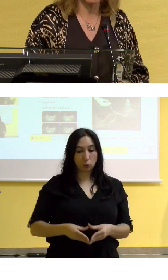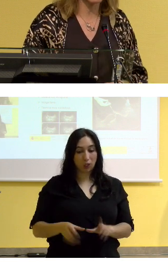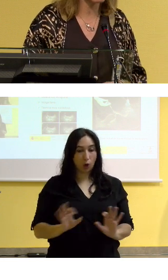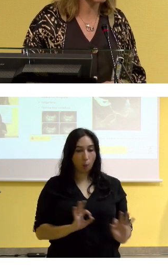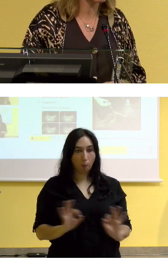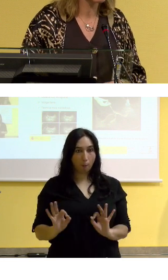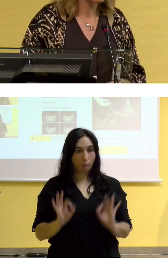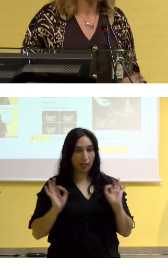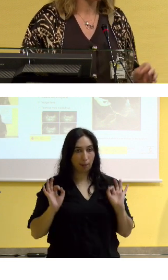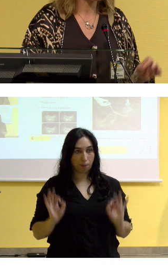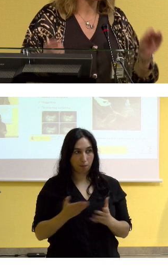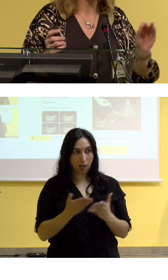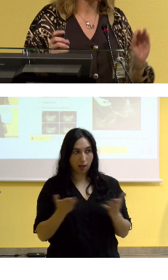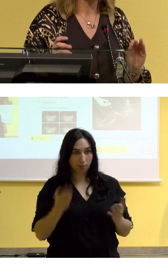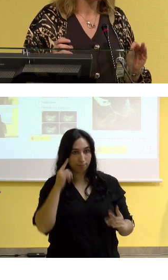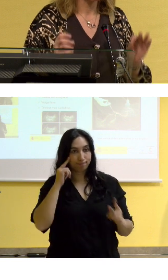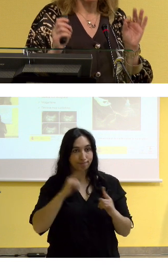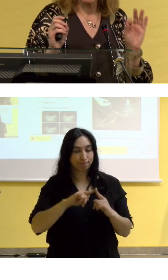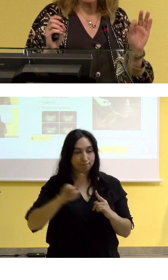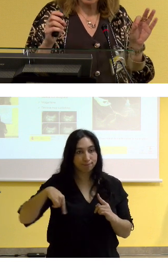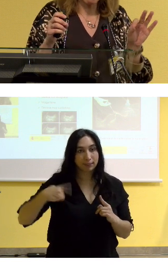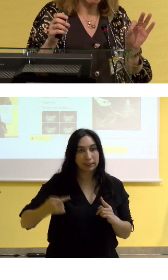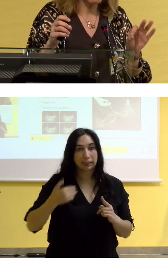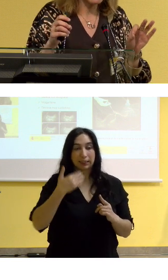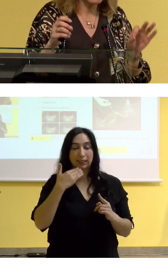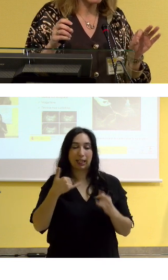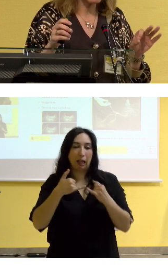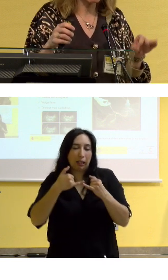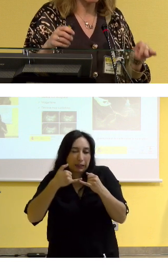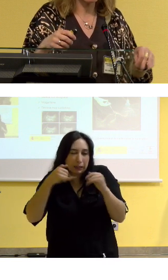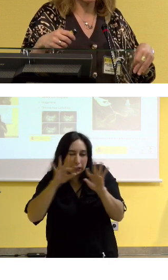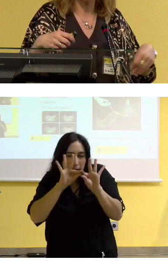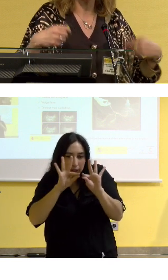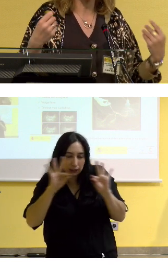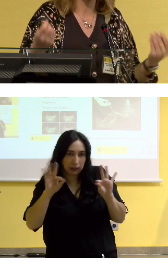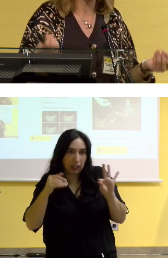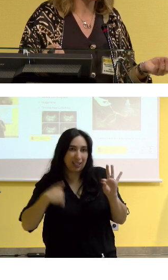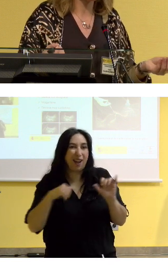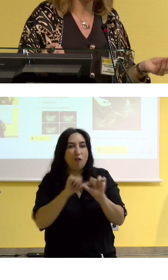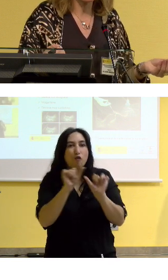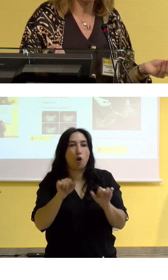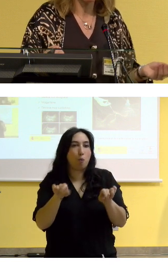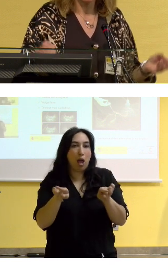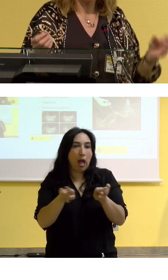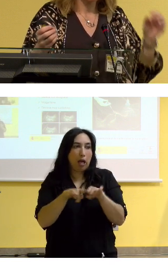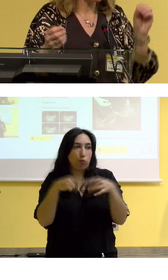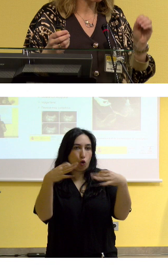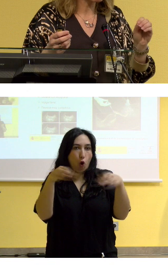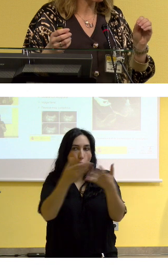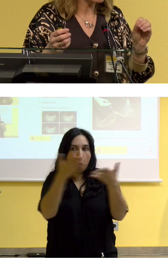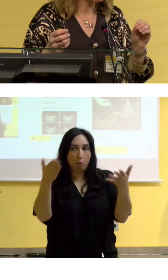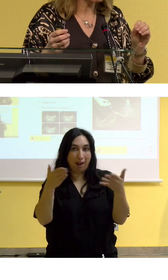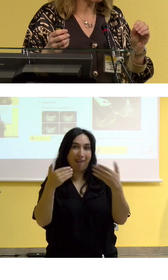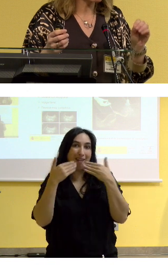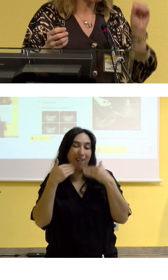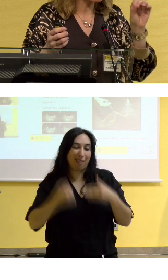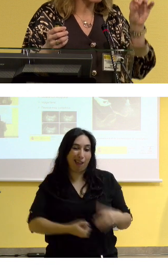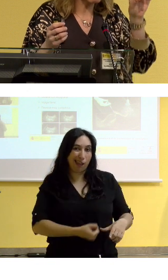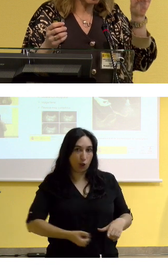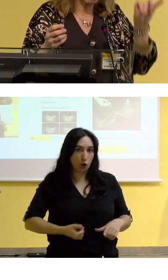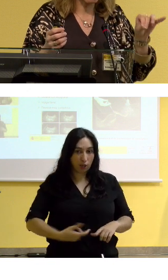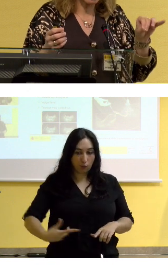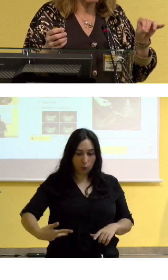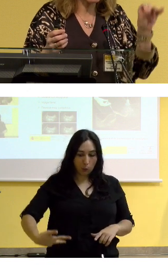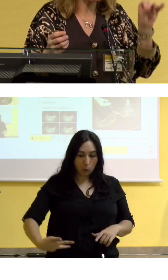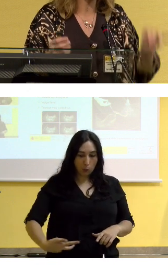nuestras pacientes para poner con una sonda muy finita, esto se hace ya de manera ambulatoria, guiado con un ecógrafo,